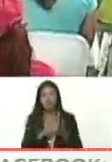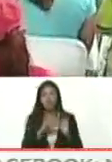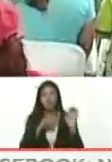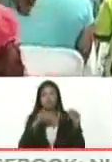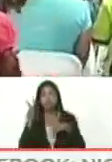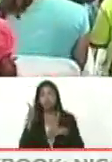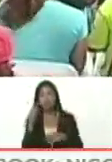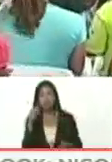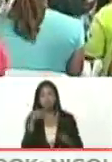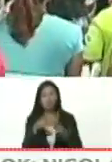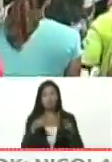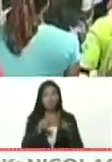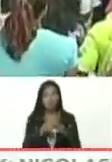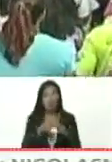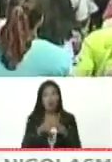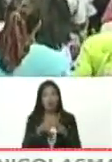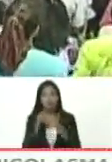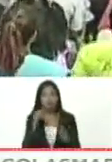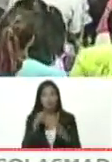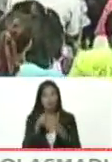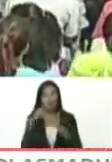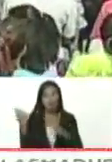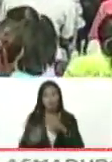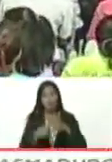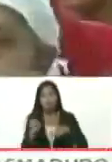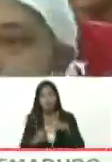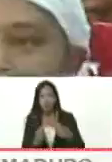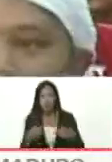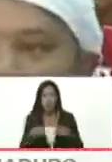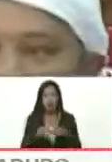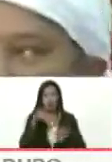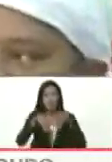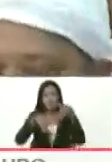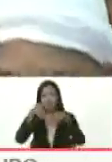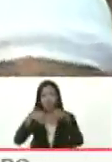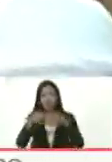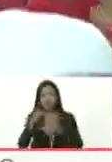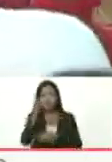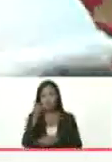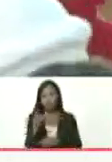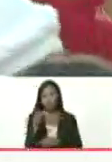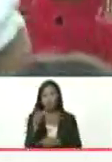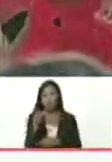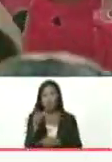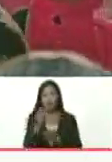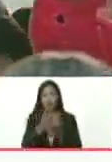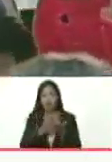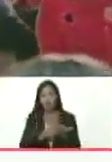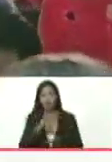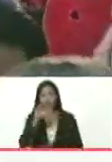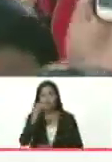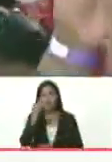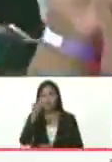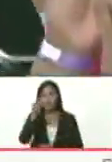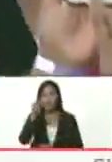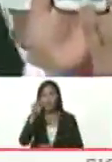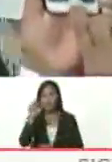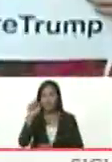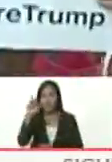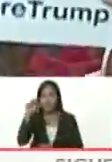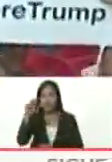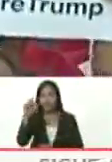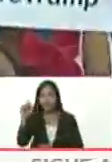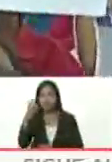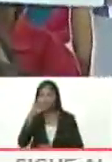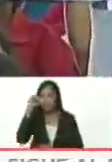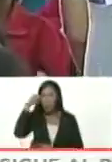Le metimos una revolcada con voto a alguien que se llamó Capriles Radós, que ustedes se acuerdan de ese